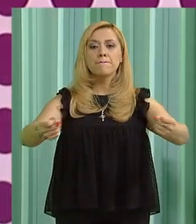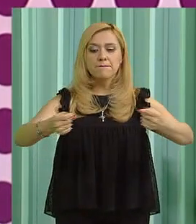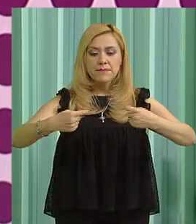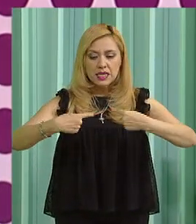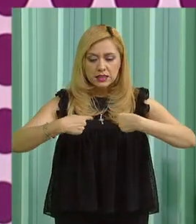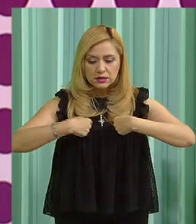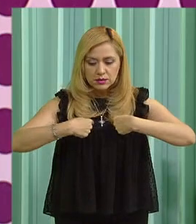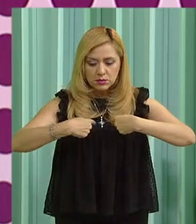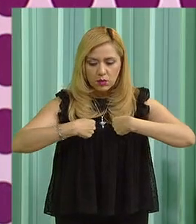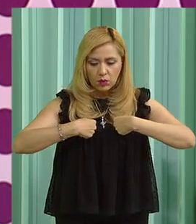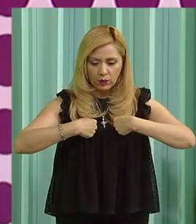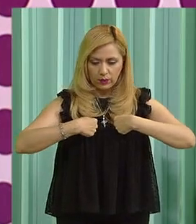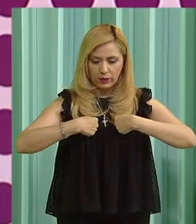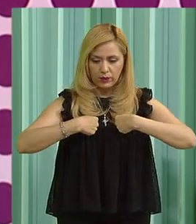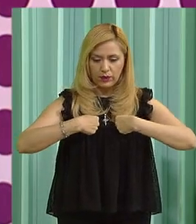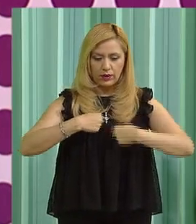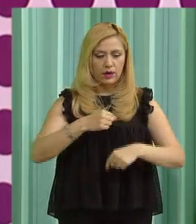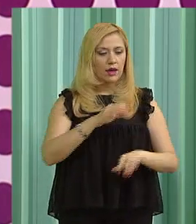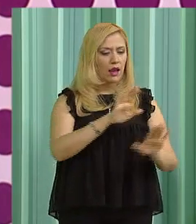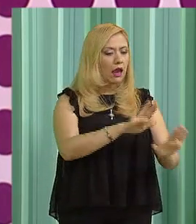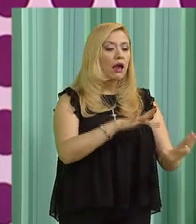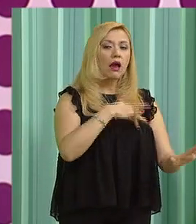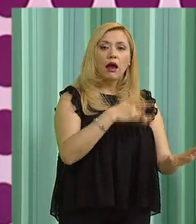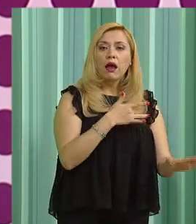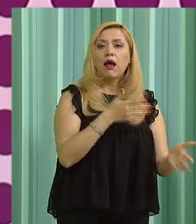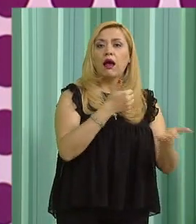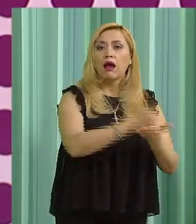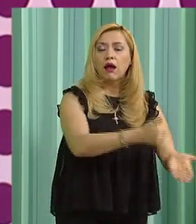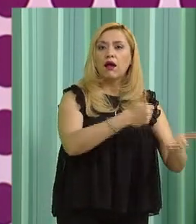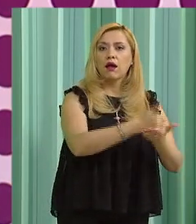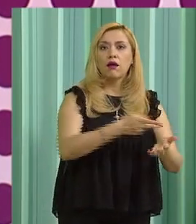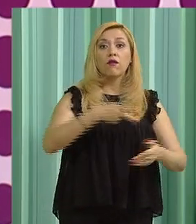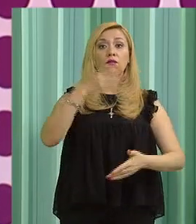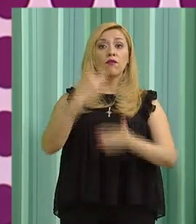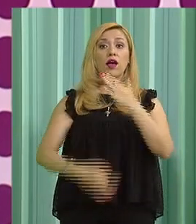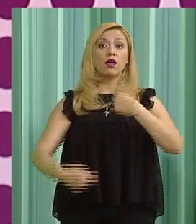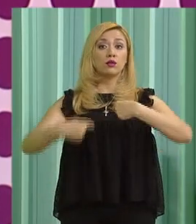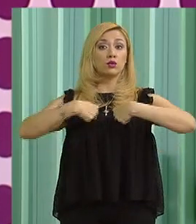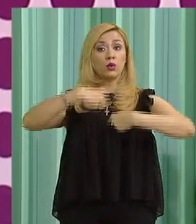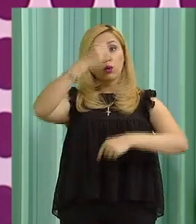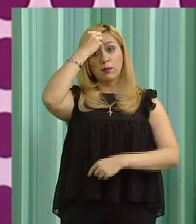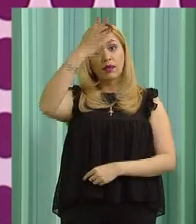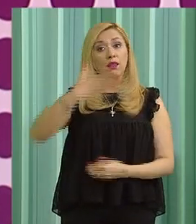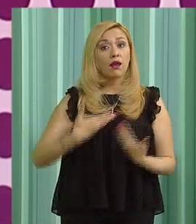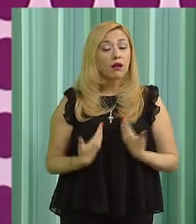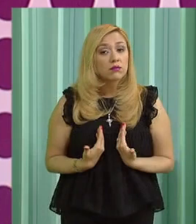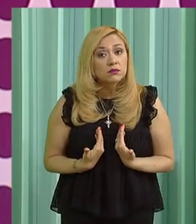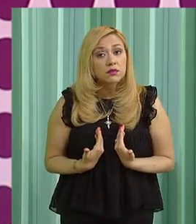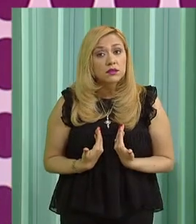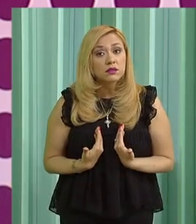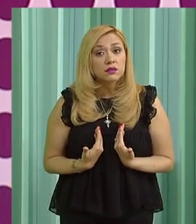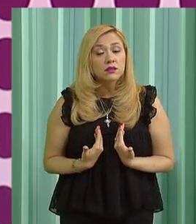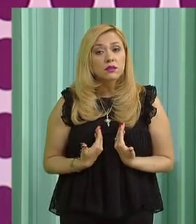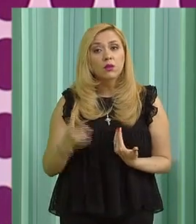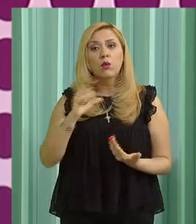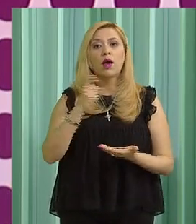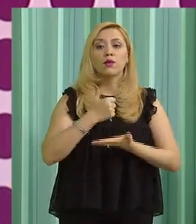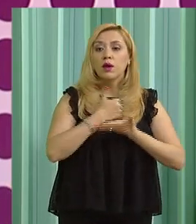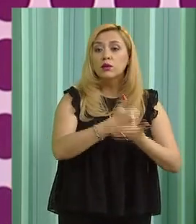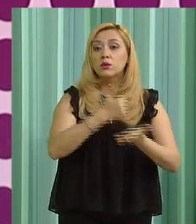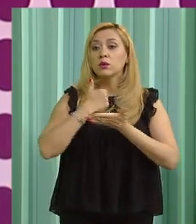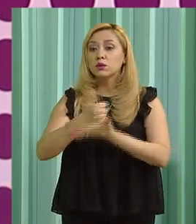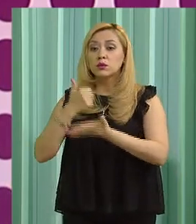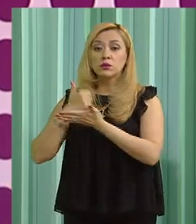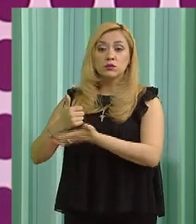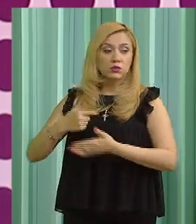Entender, llevar esa compasión a mí mismo, porque muchas veces nosotros, sobre todo los que estamos en profesiones de ayuda,